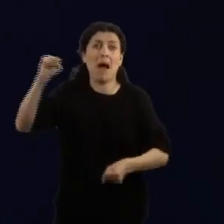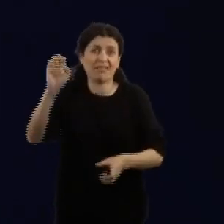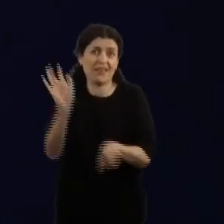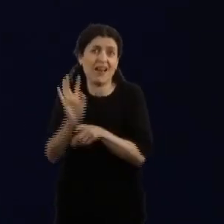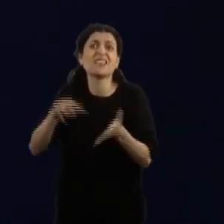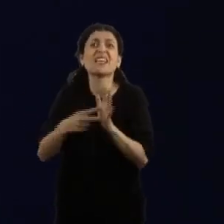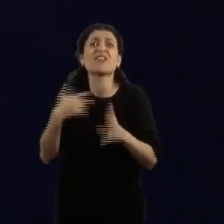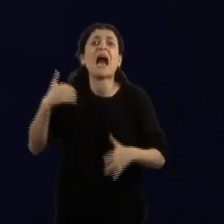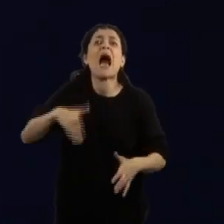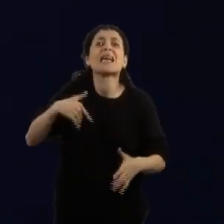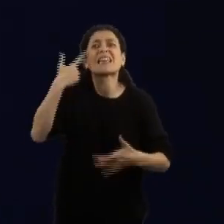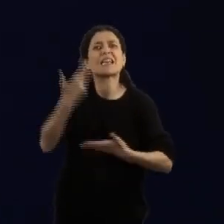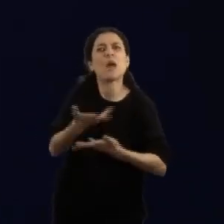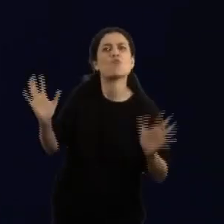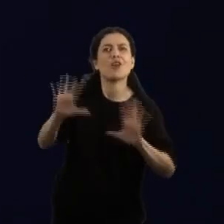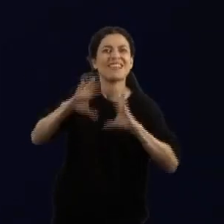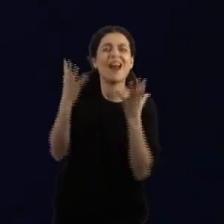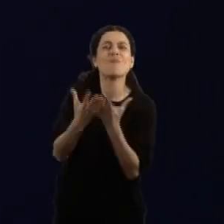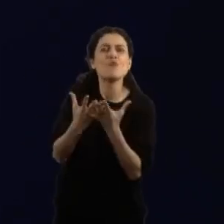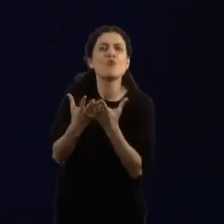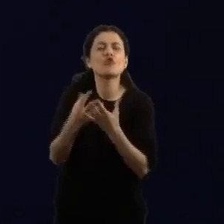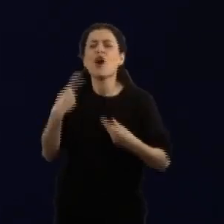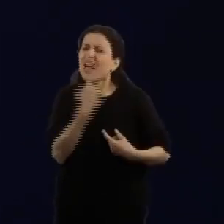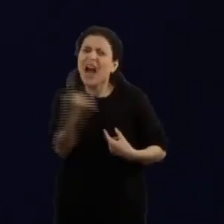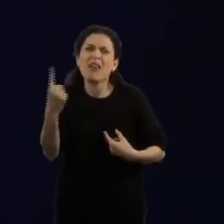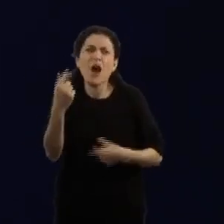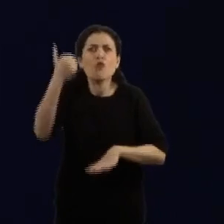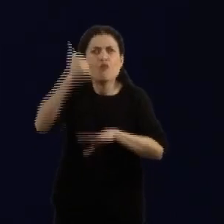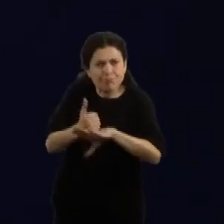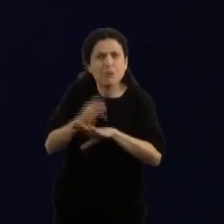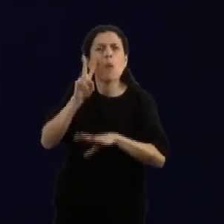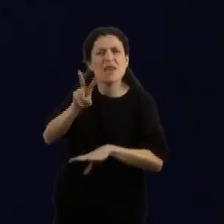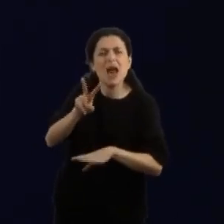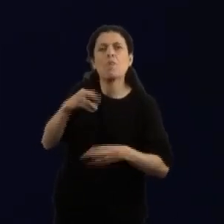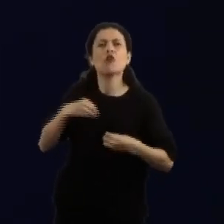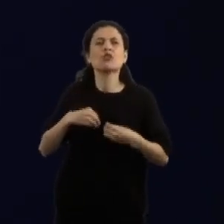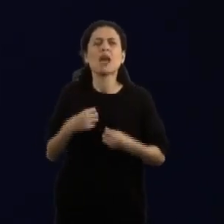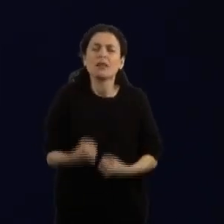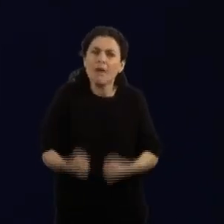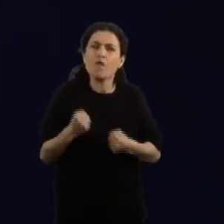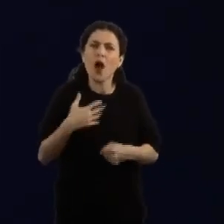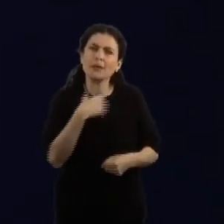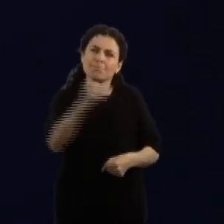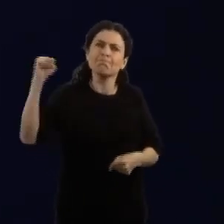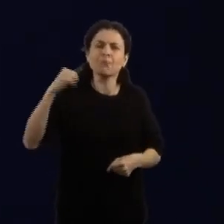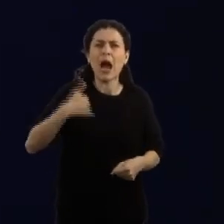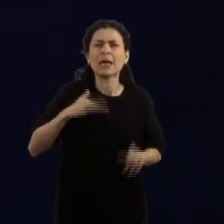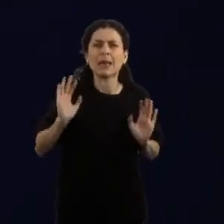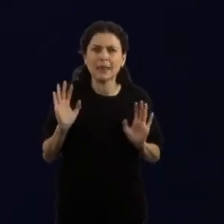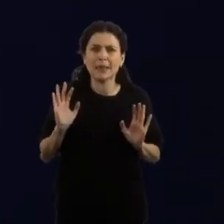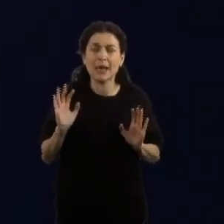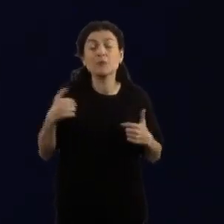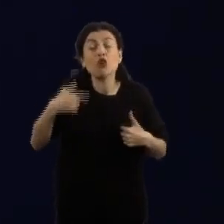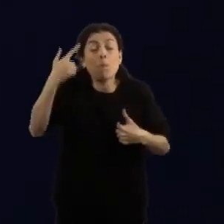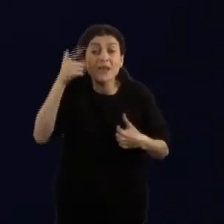que hubo un sentimiento muy fuerte de patriotismo en todos los que estábamos presentes ahí. Y me parece que a todos les ha